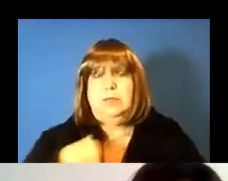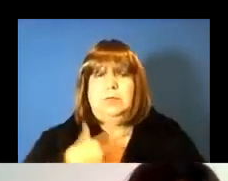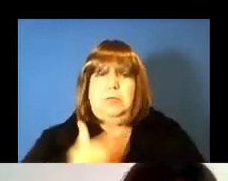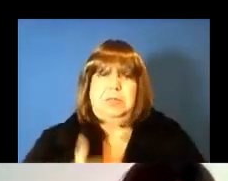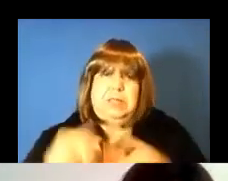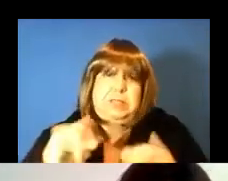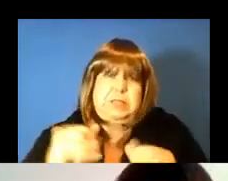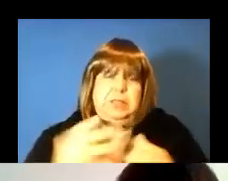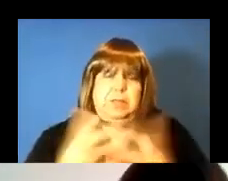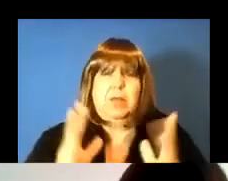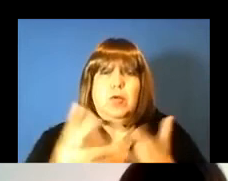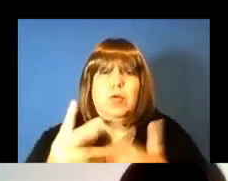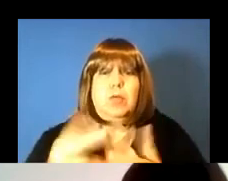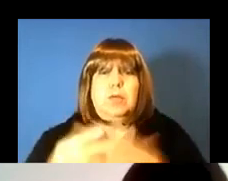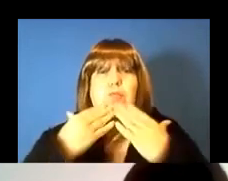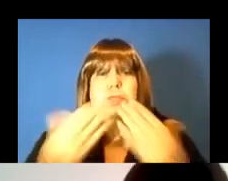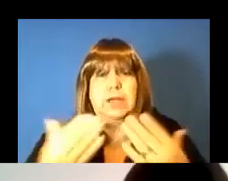muchas gracias nos vemos el martes que viene